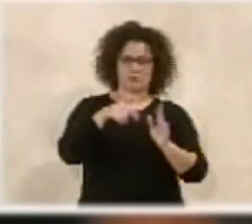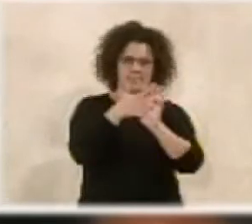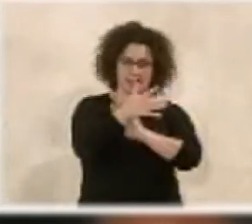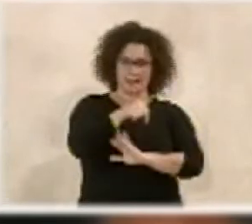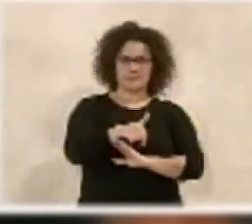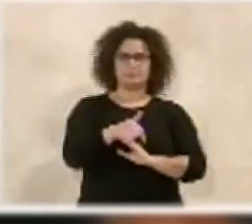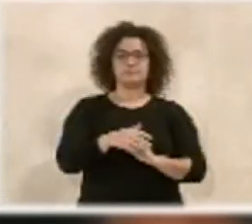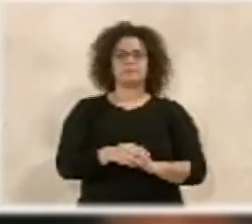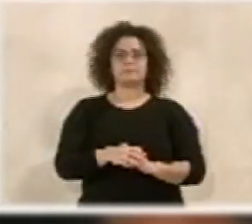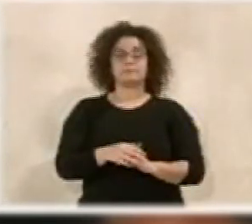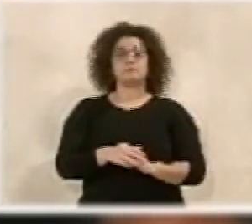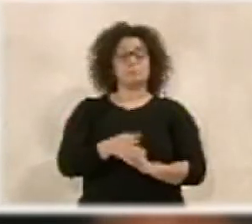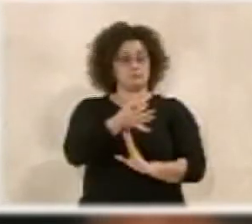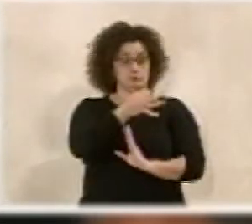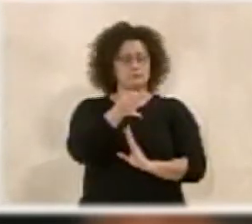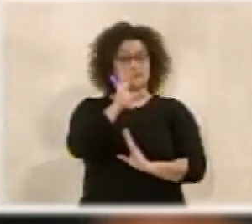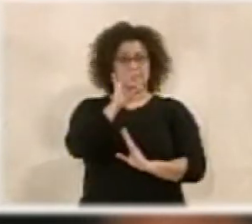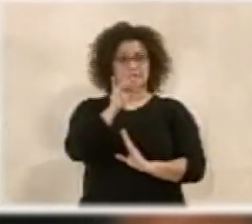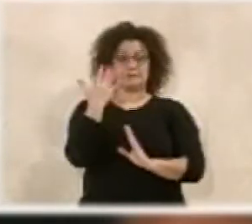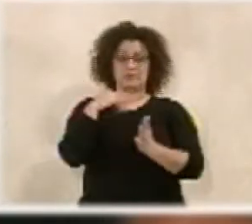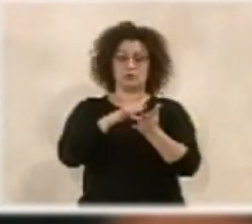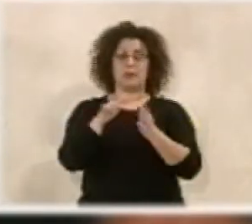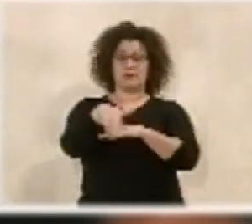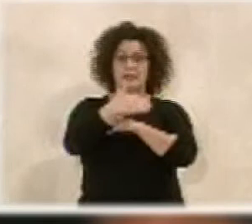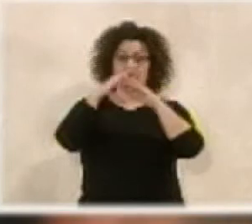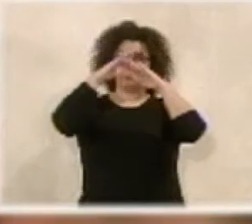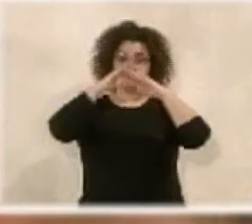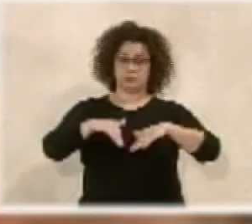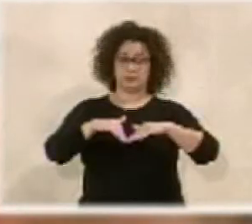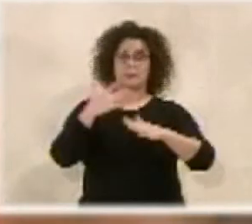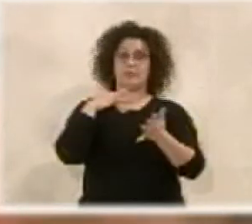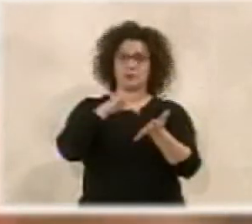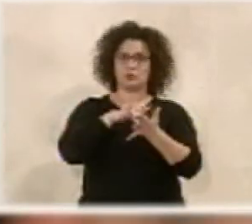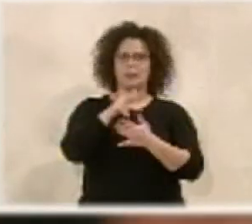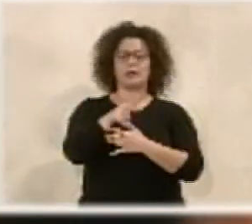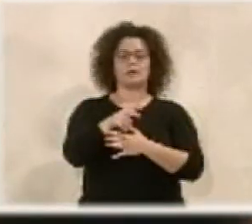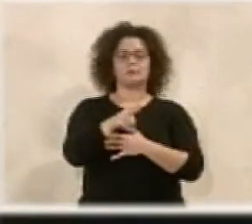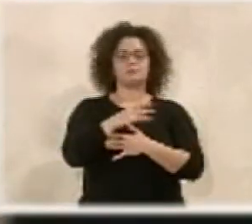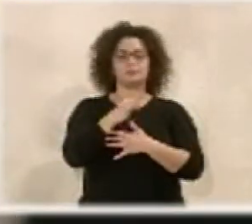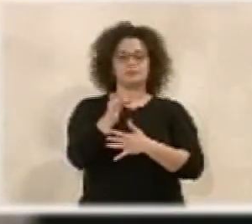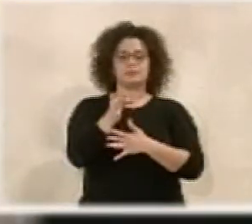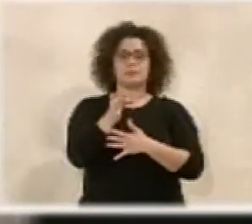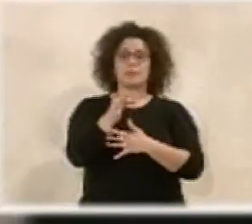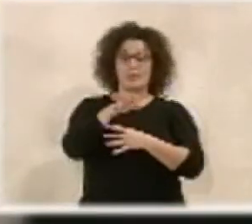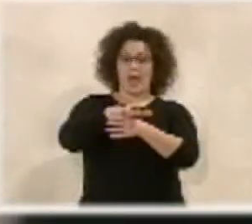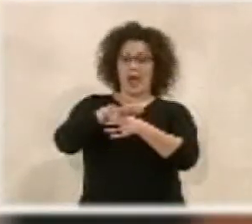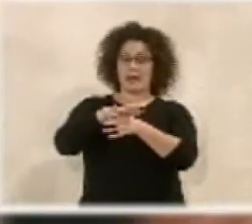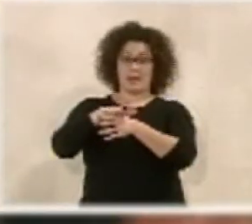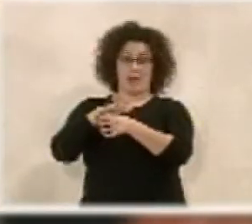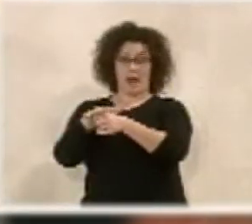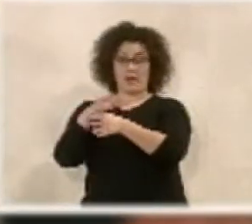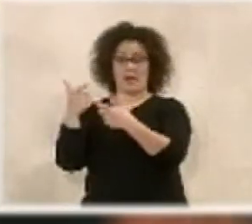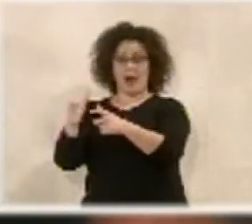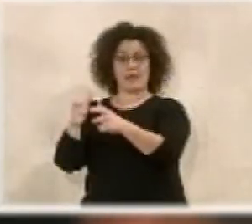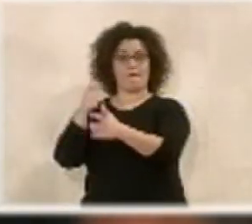hacerlo. Efectivamente, allí se produjo un hundimiento de la calzada y convenientemente por parte del área de fomento